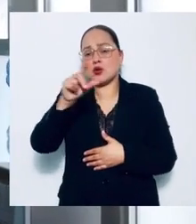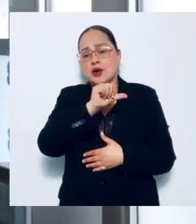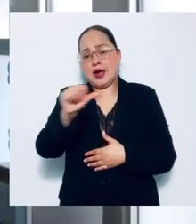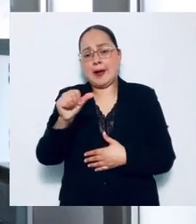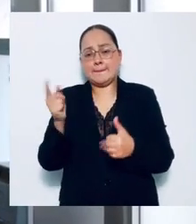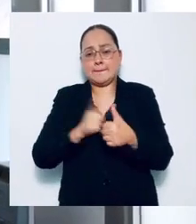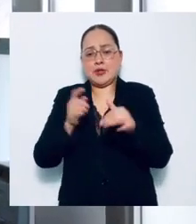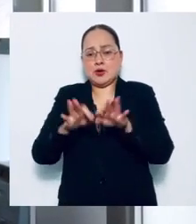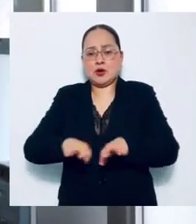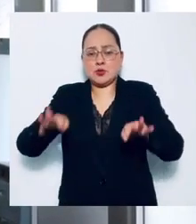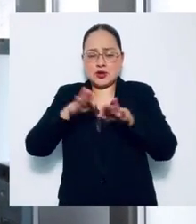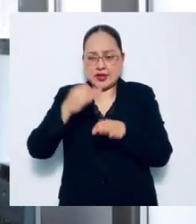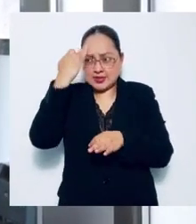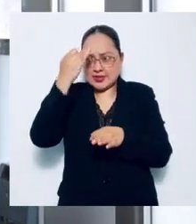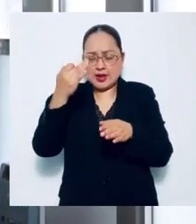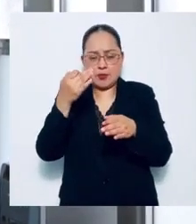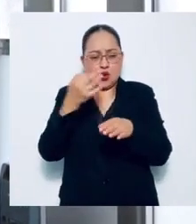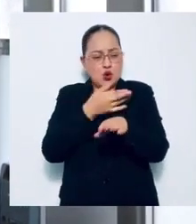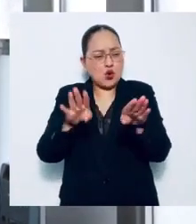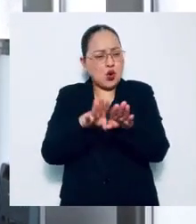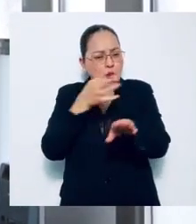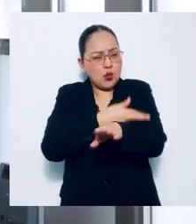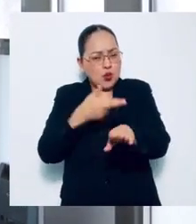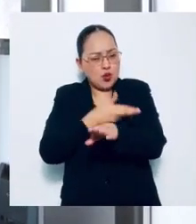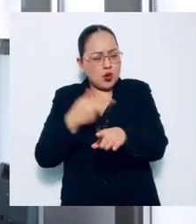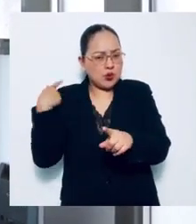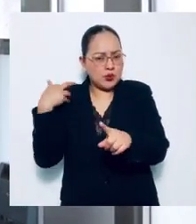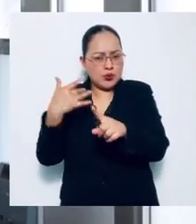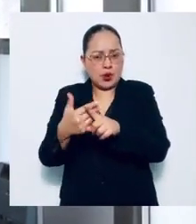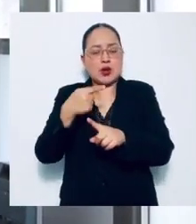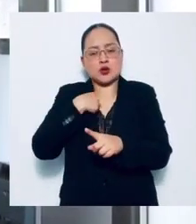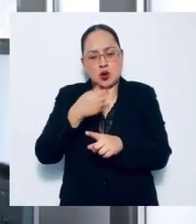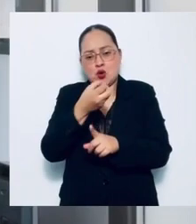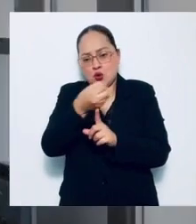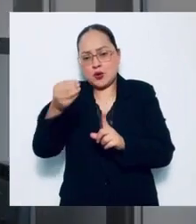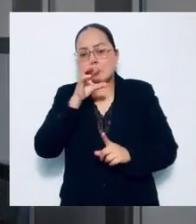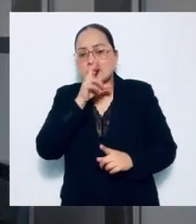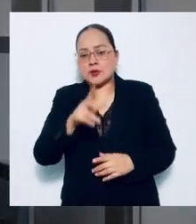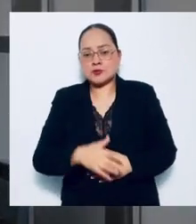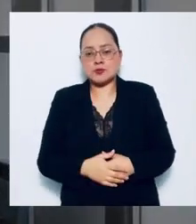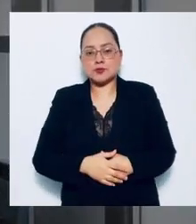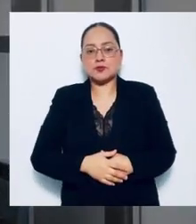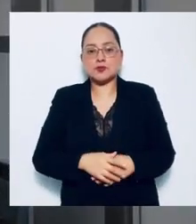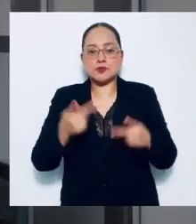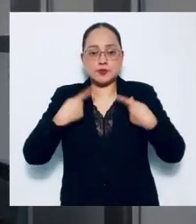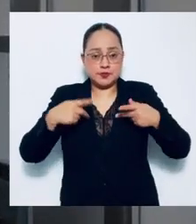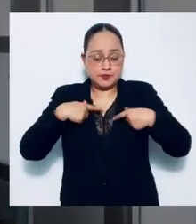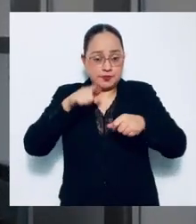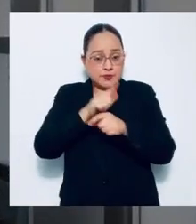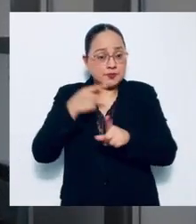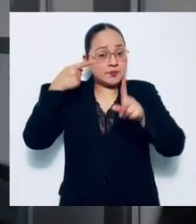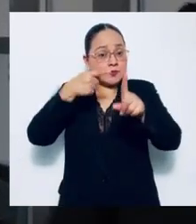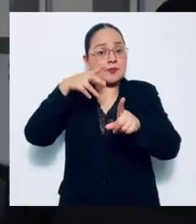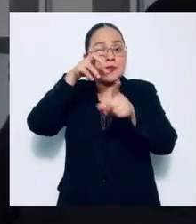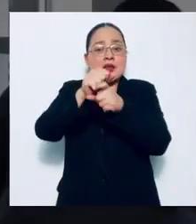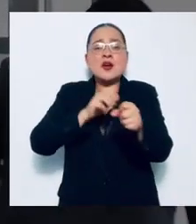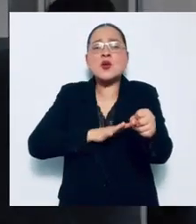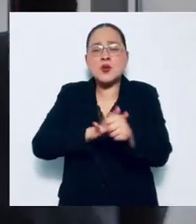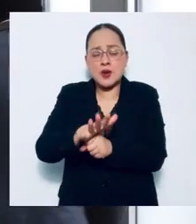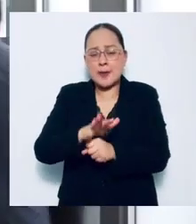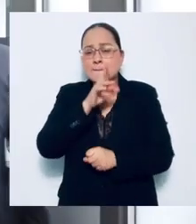prioridad del tiempo con el que me he desarrollado. ¿Cuál es el mayor logro personal que te llena de orgullo?